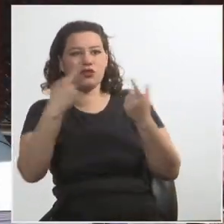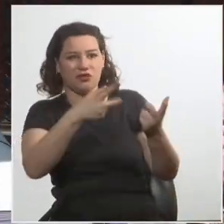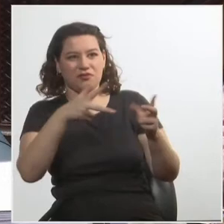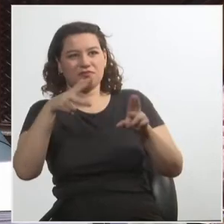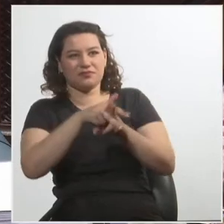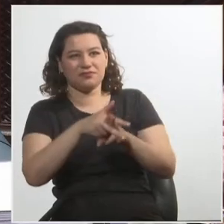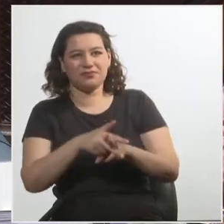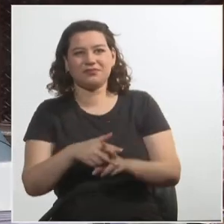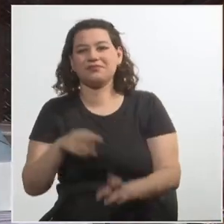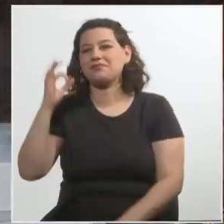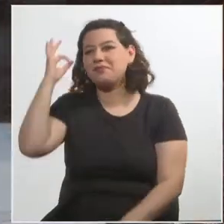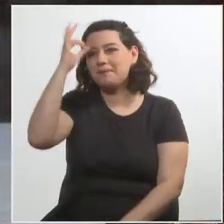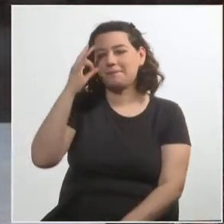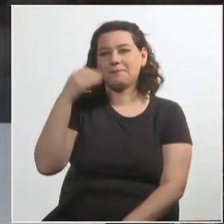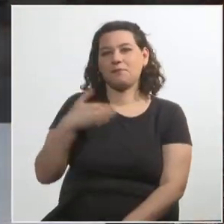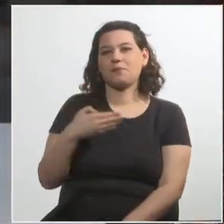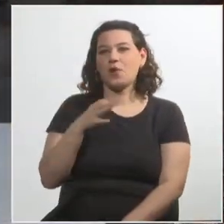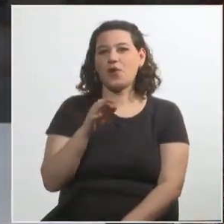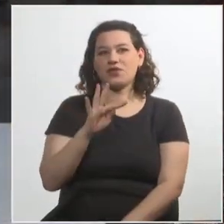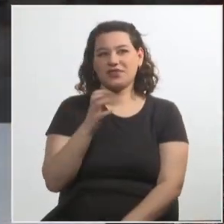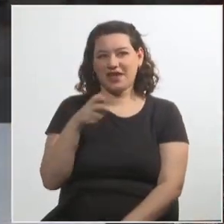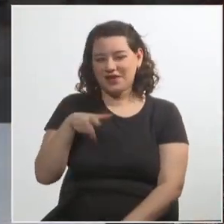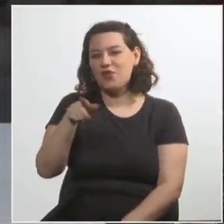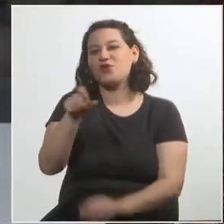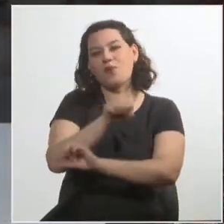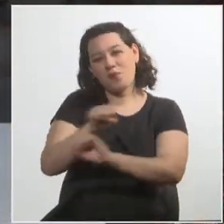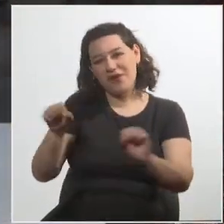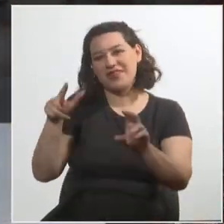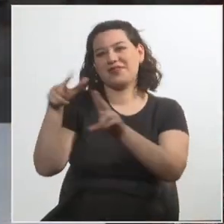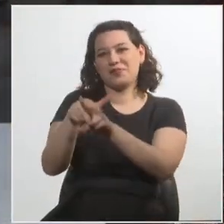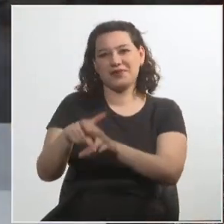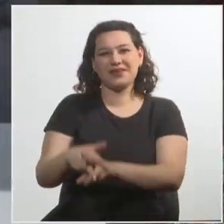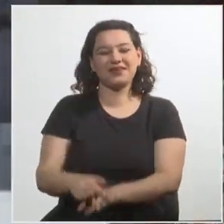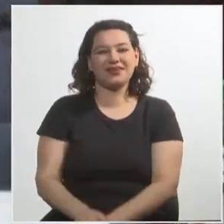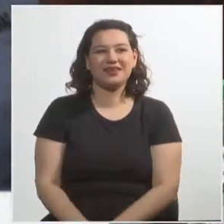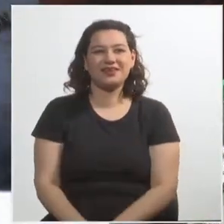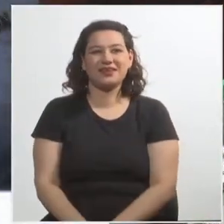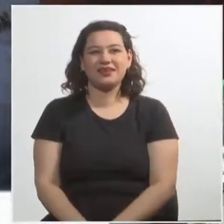al senador botana entiendo que usted puede interrumpir